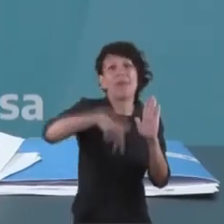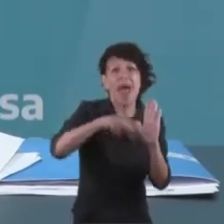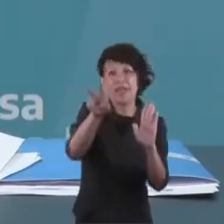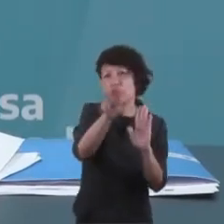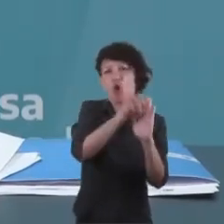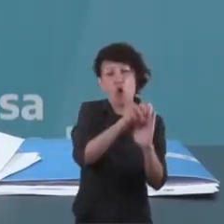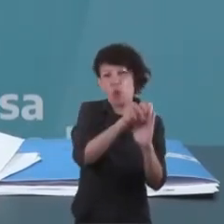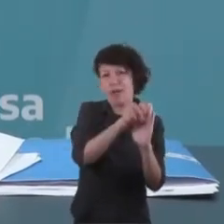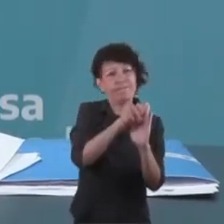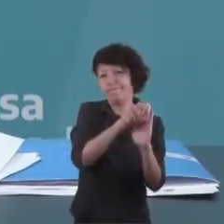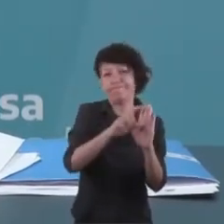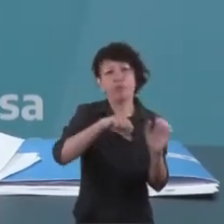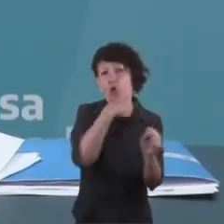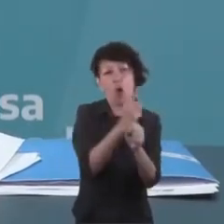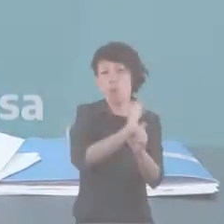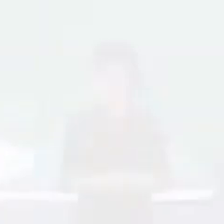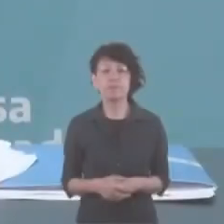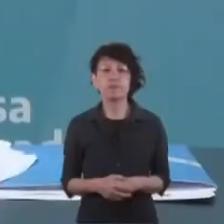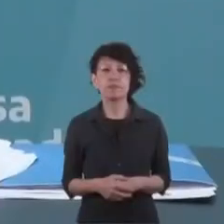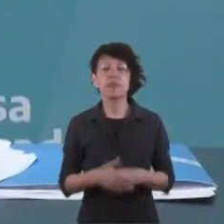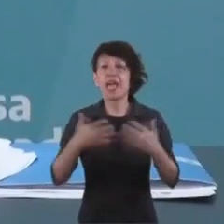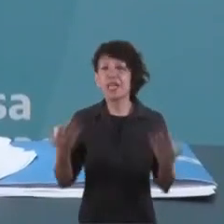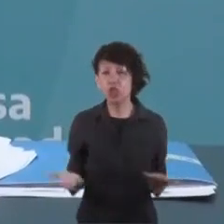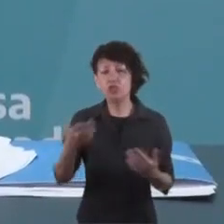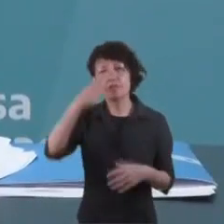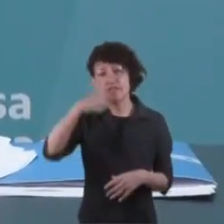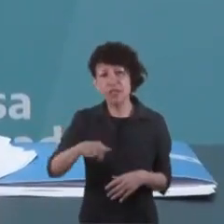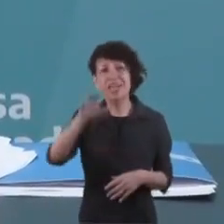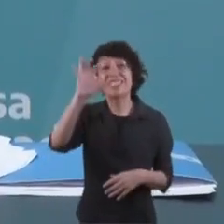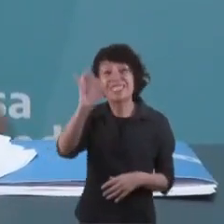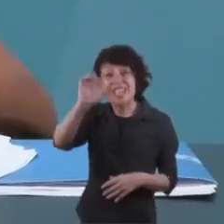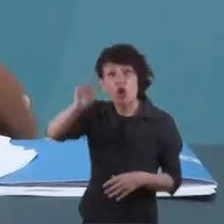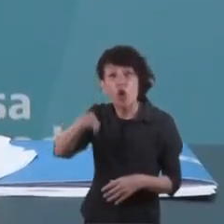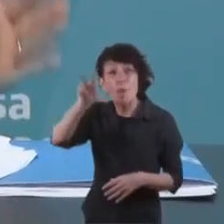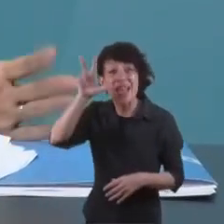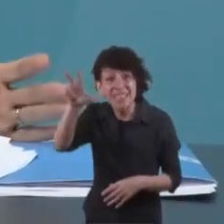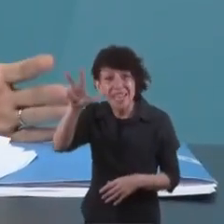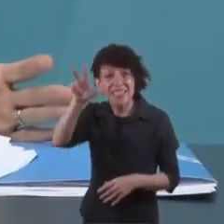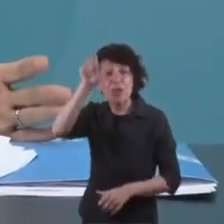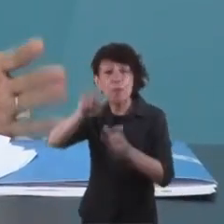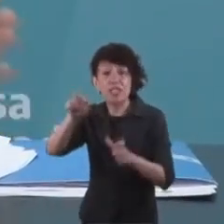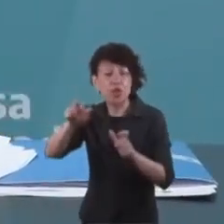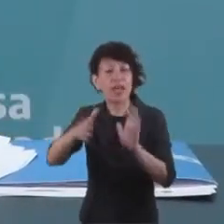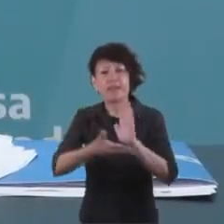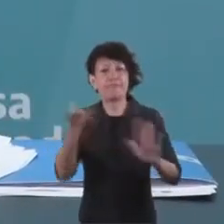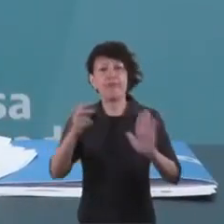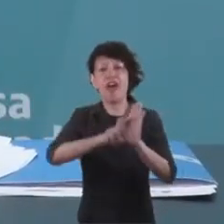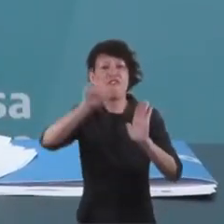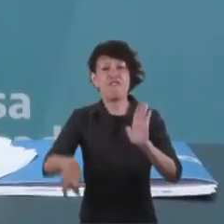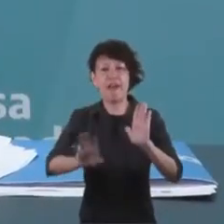son excluidos del padrón del potencial trabajo En definitiva el 0,3 del programa queda dado de baja